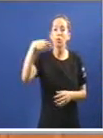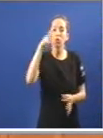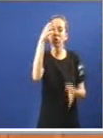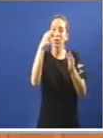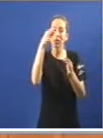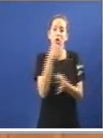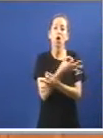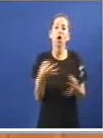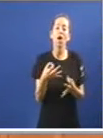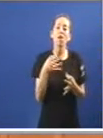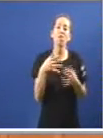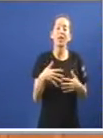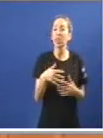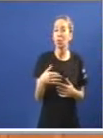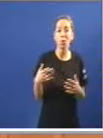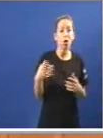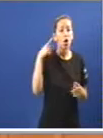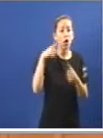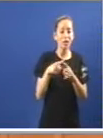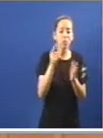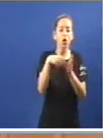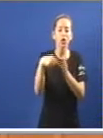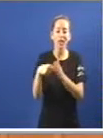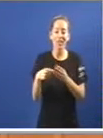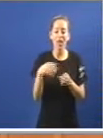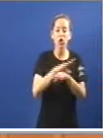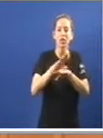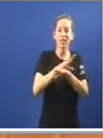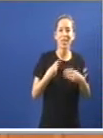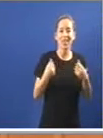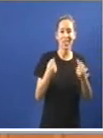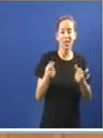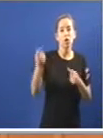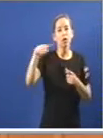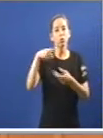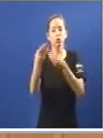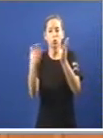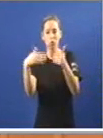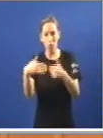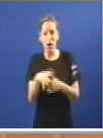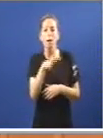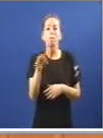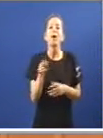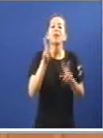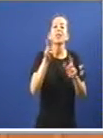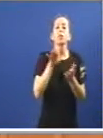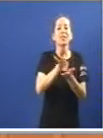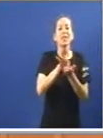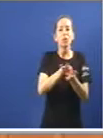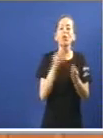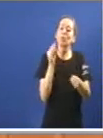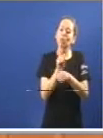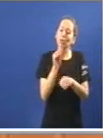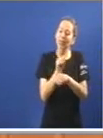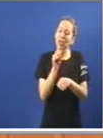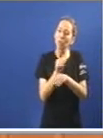conceder contratos una consellería de sanidade dió consello de contas que hay deficiencias importantes los servicios técnicos de mantemento s es